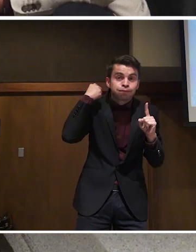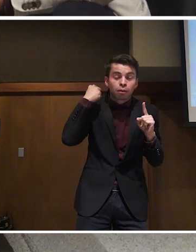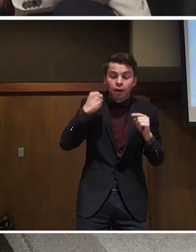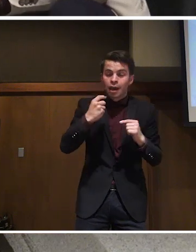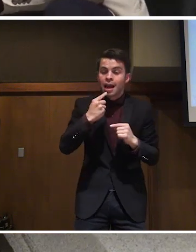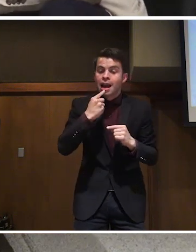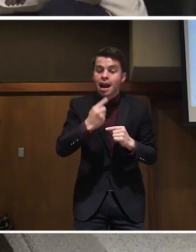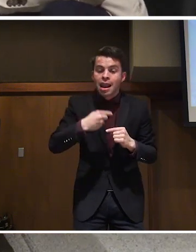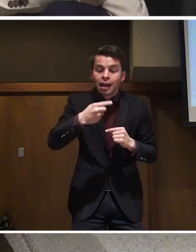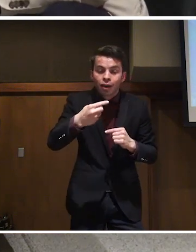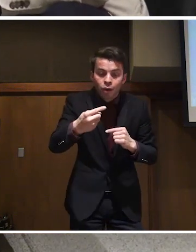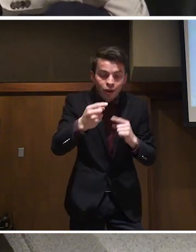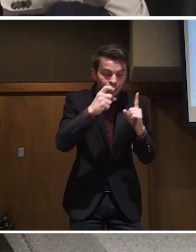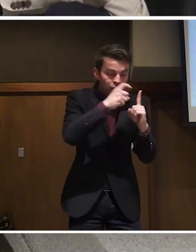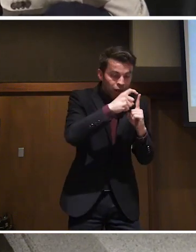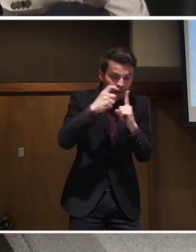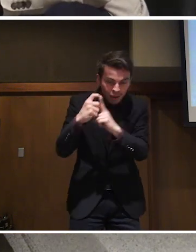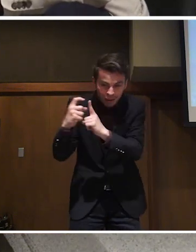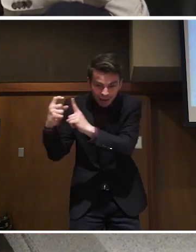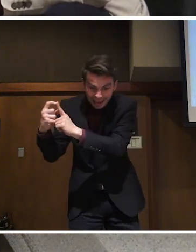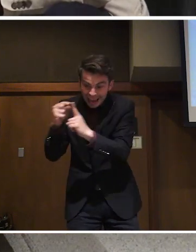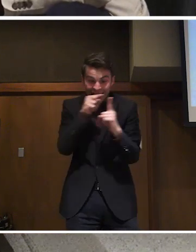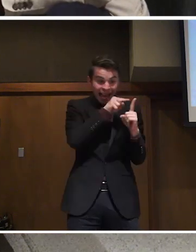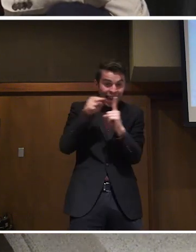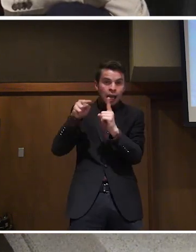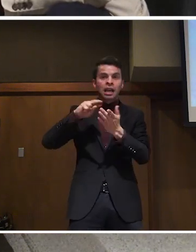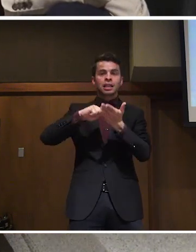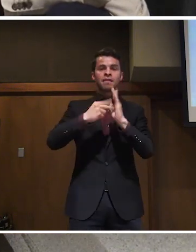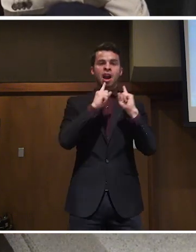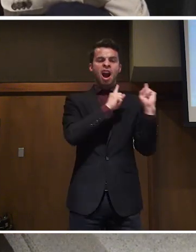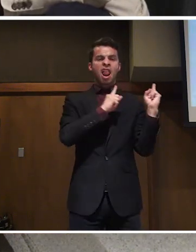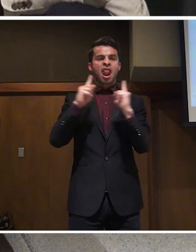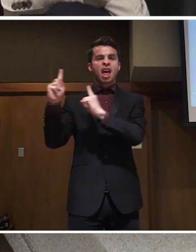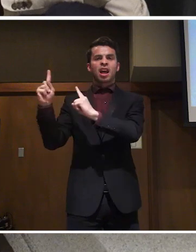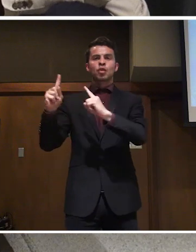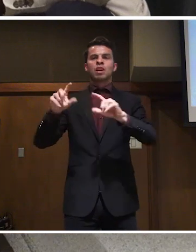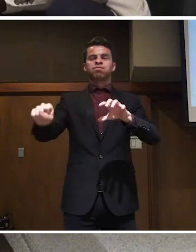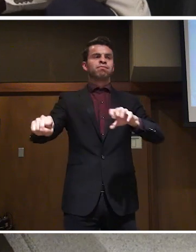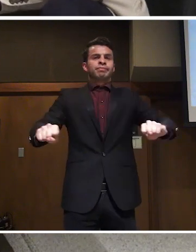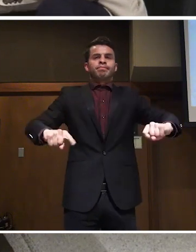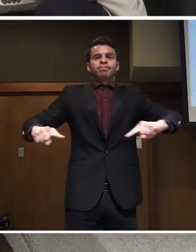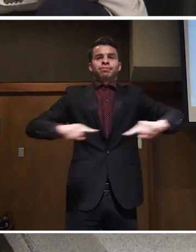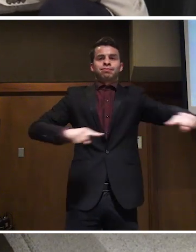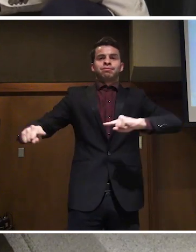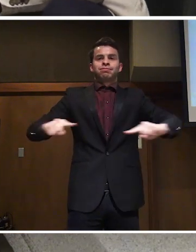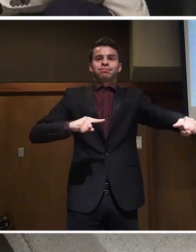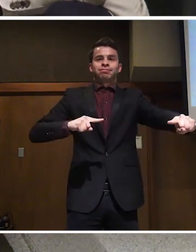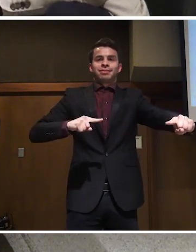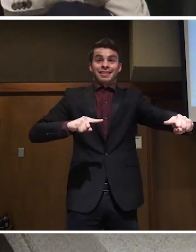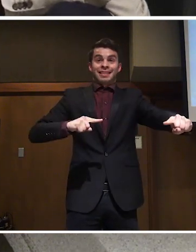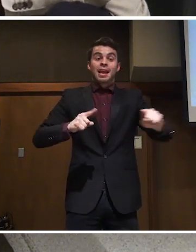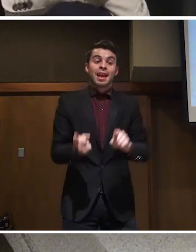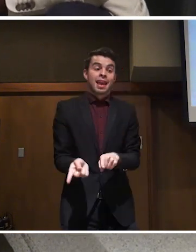el lenguaje de la dominación, es el lenguaje del conquistador, mientras que el oral era el